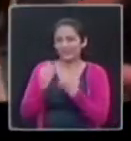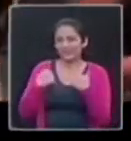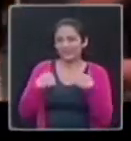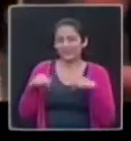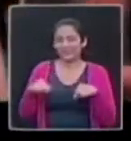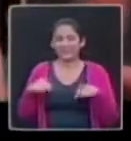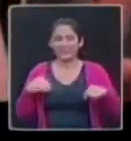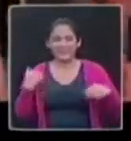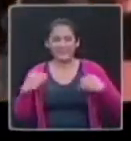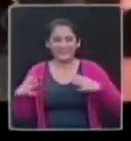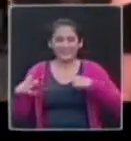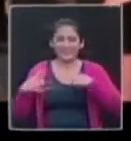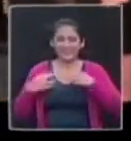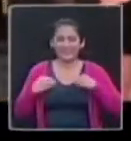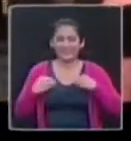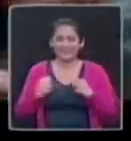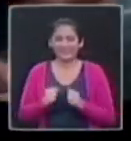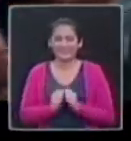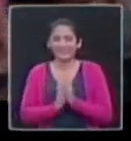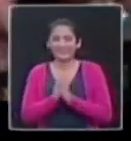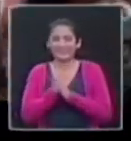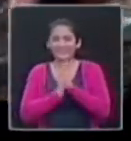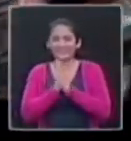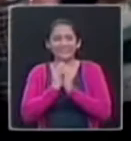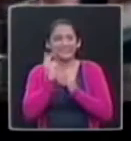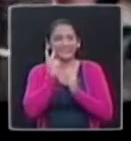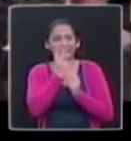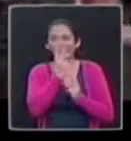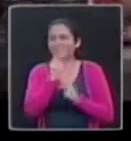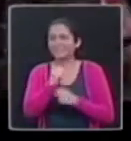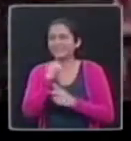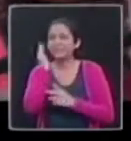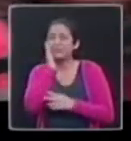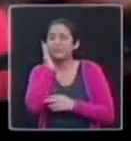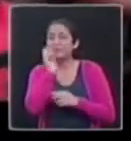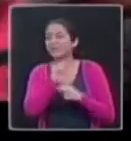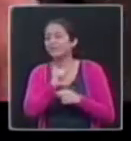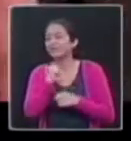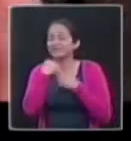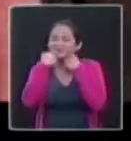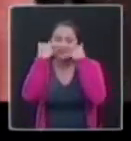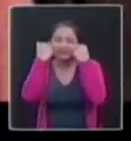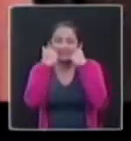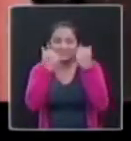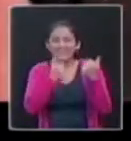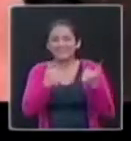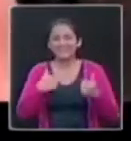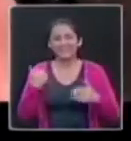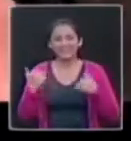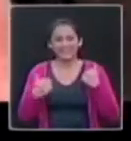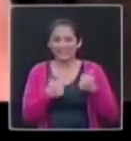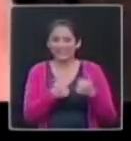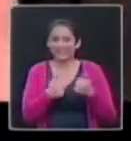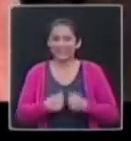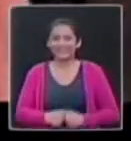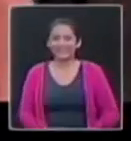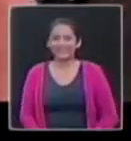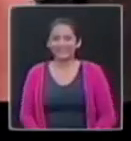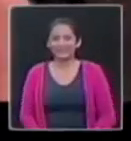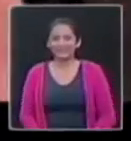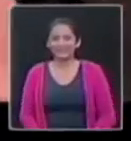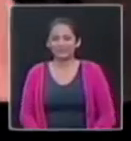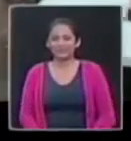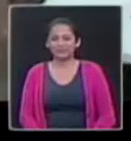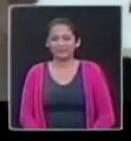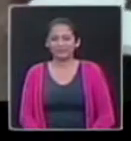estoy muy feliz, muy contenta, ya estoy ansiosa de poder subir. Mamitas, como siempre, son cariñosas, son madres, entonces para mí el cariño, darles todo en el